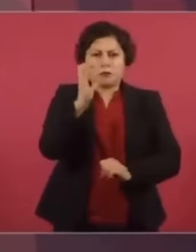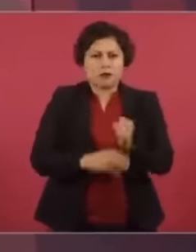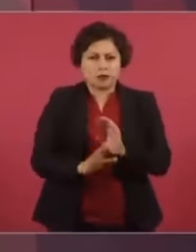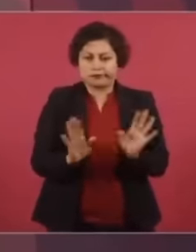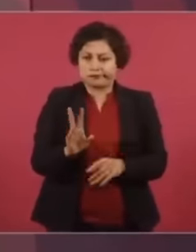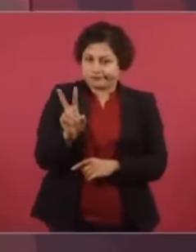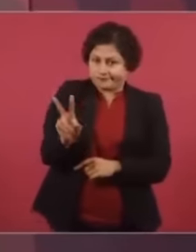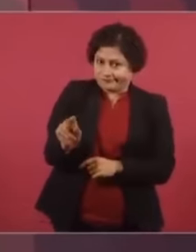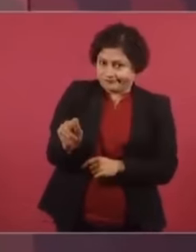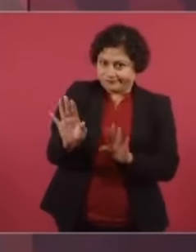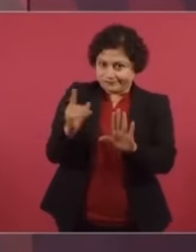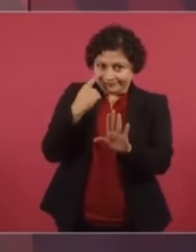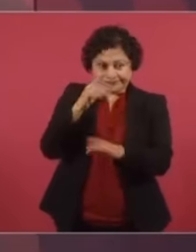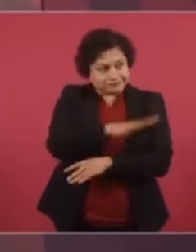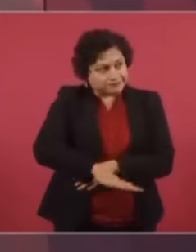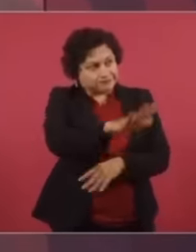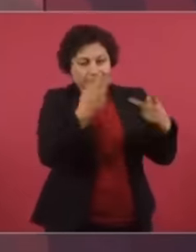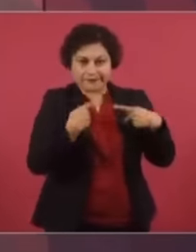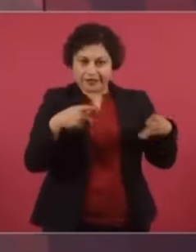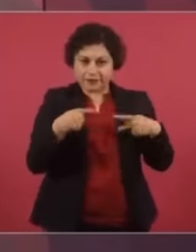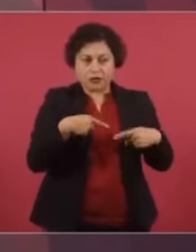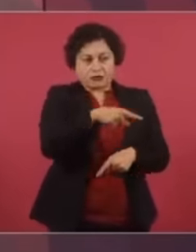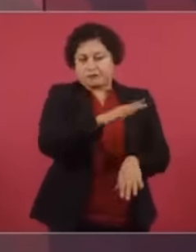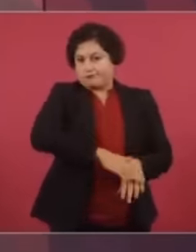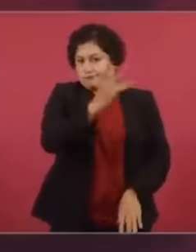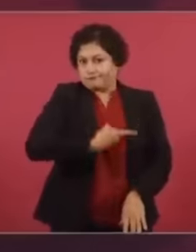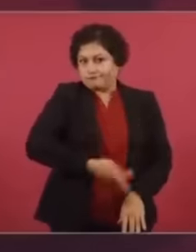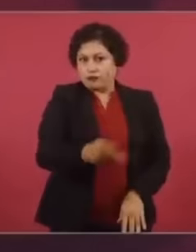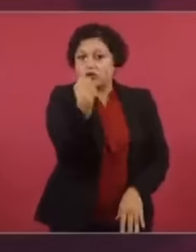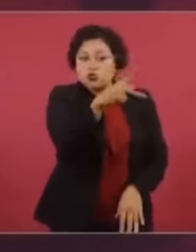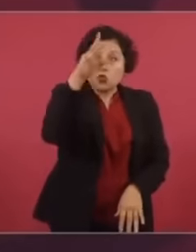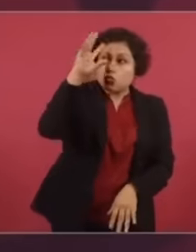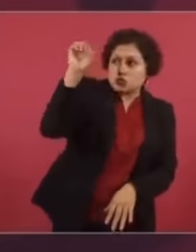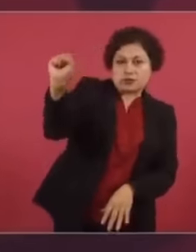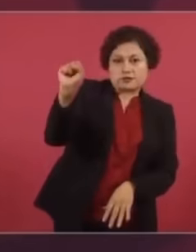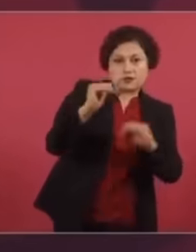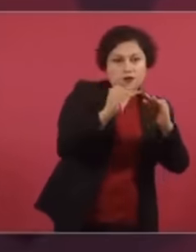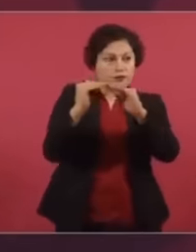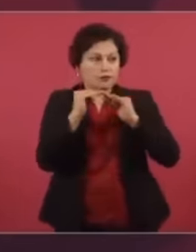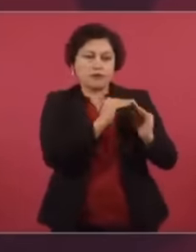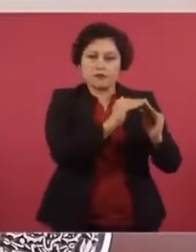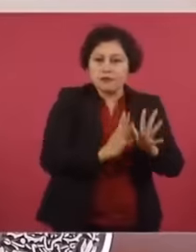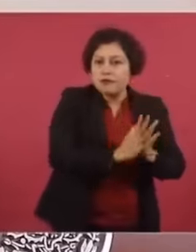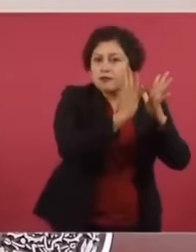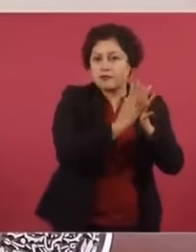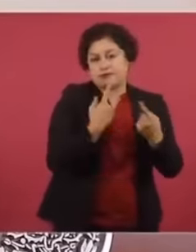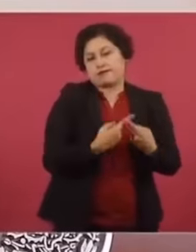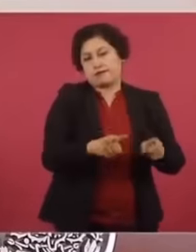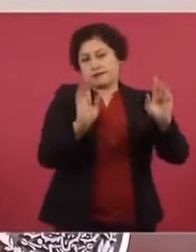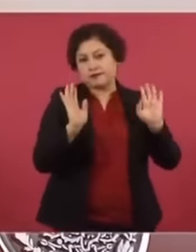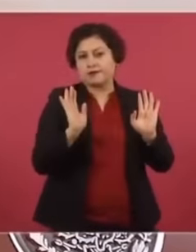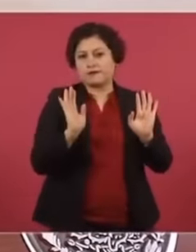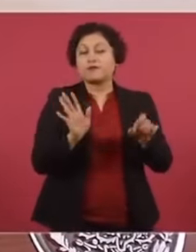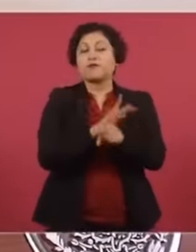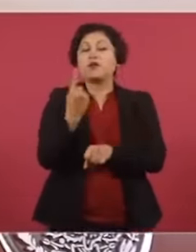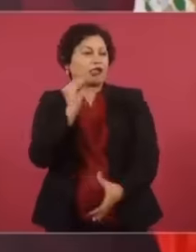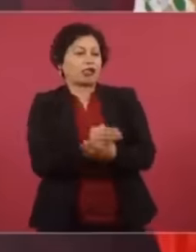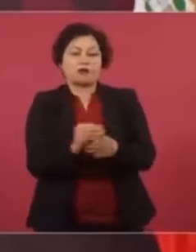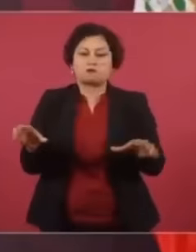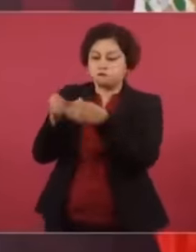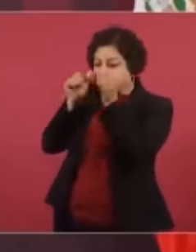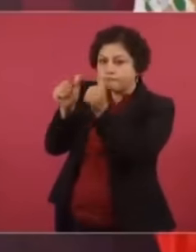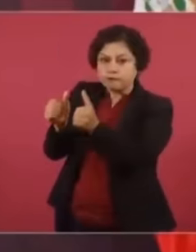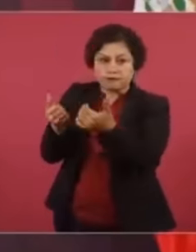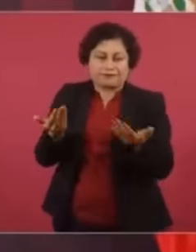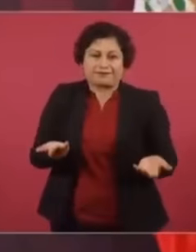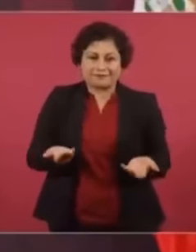gente, sobre todo para los pobres, la democracia tiene una connotación distinta, porque es su sobrevivencia.